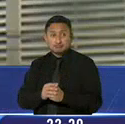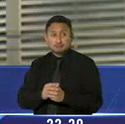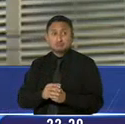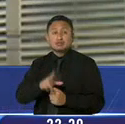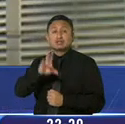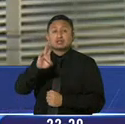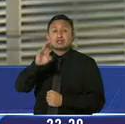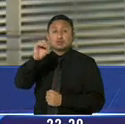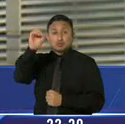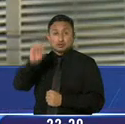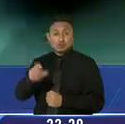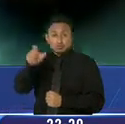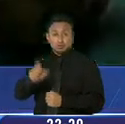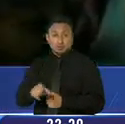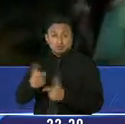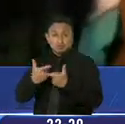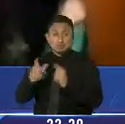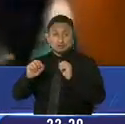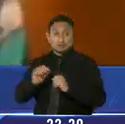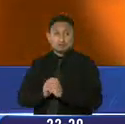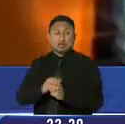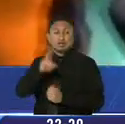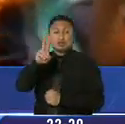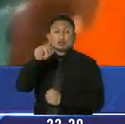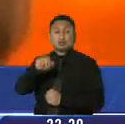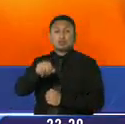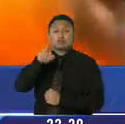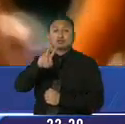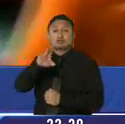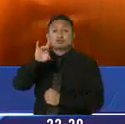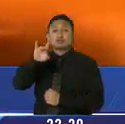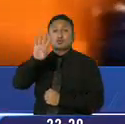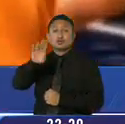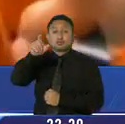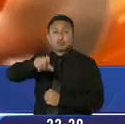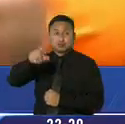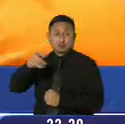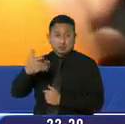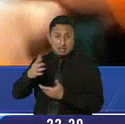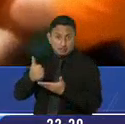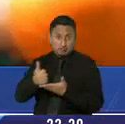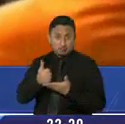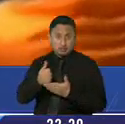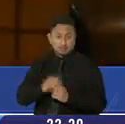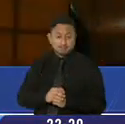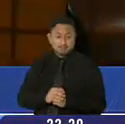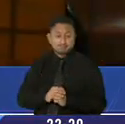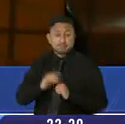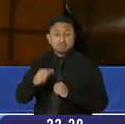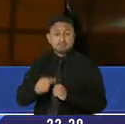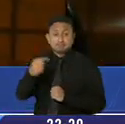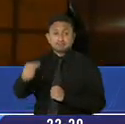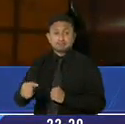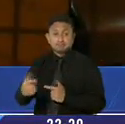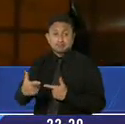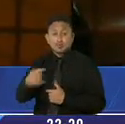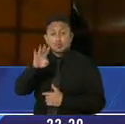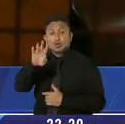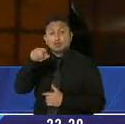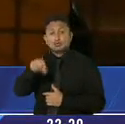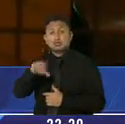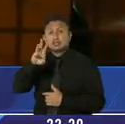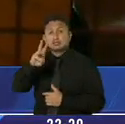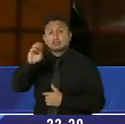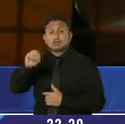7%, correspondiente a 2.284 personas acogidas a beneficios. En el mediano tiempo serían atendidos 4.604 privados